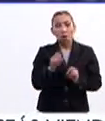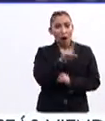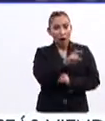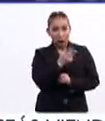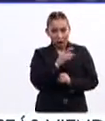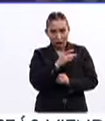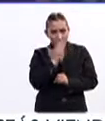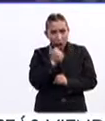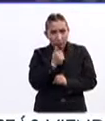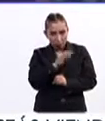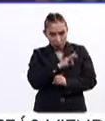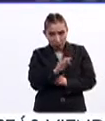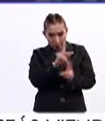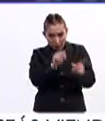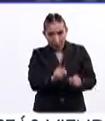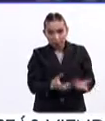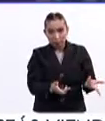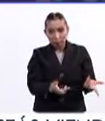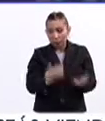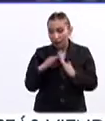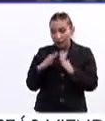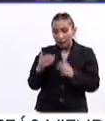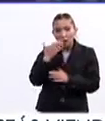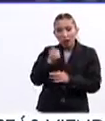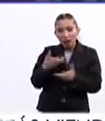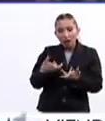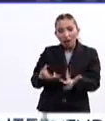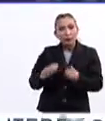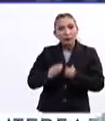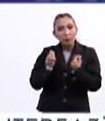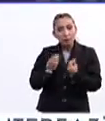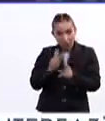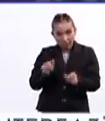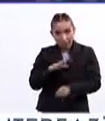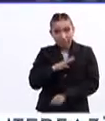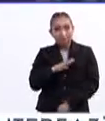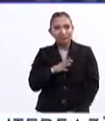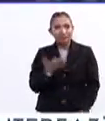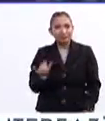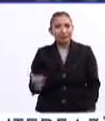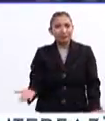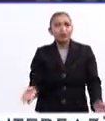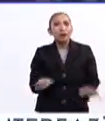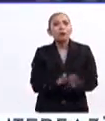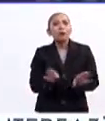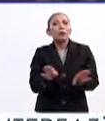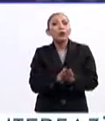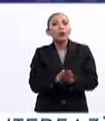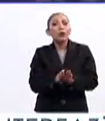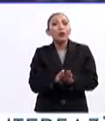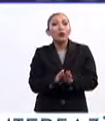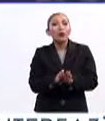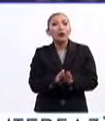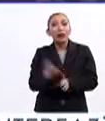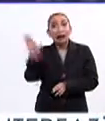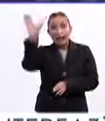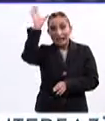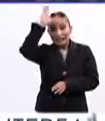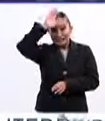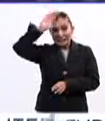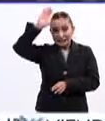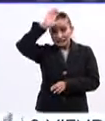agua potable, que no tiene vivienda digna. Entonces, la